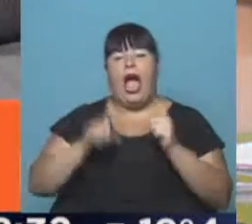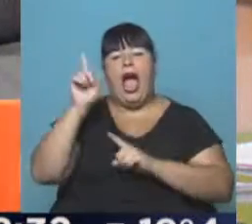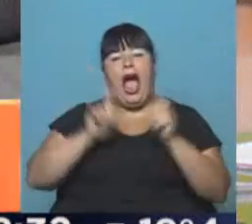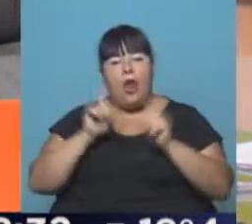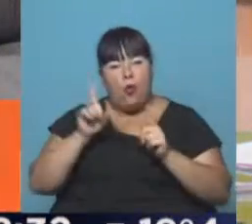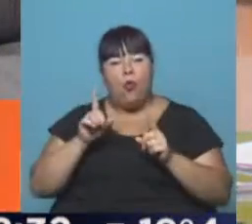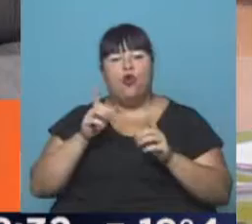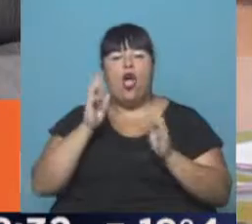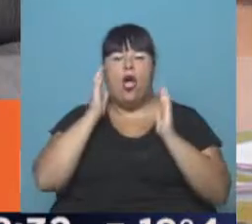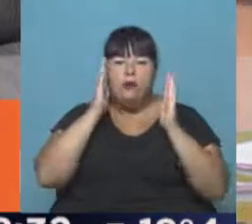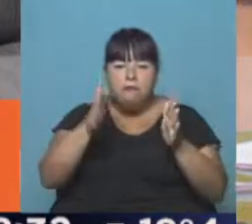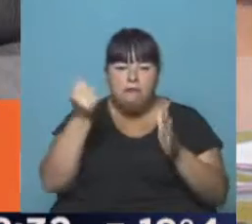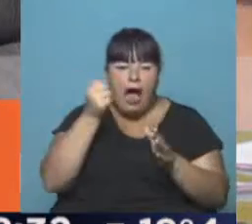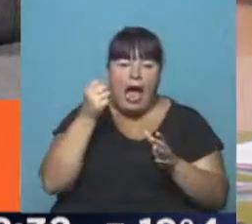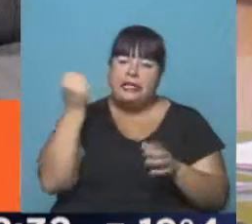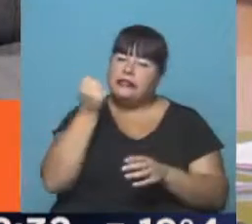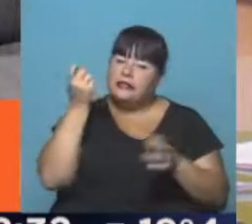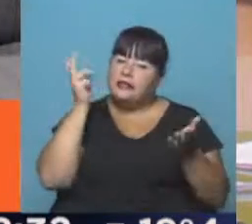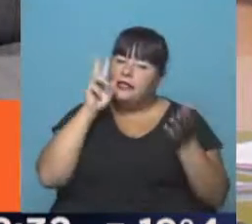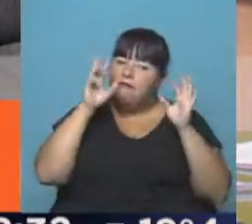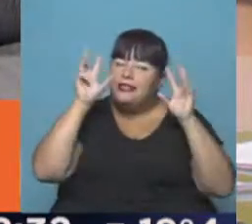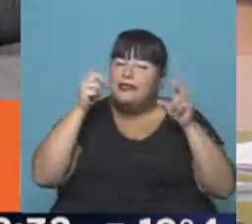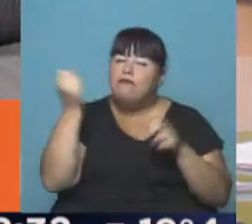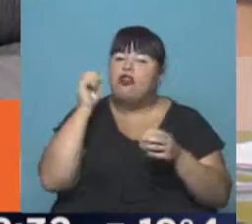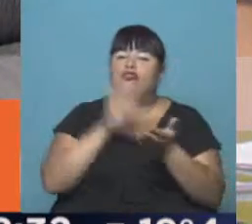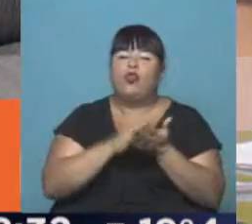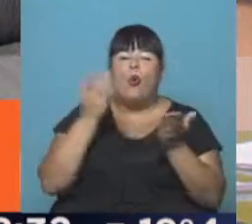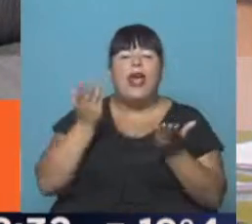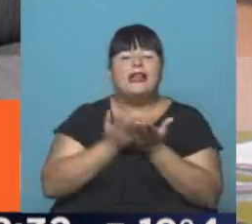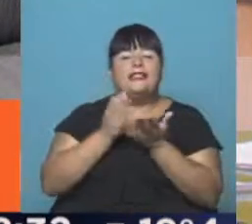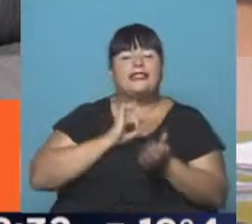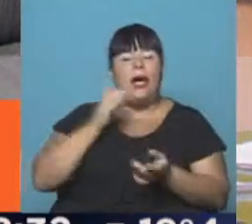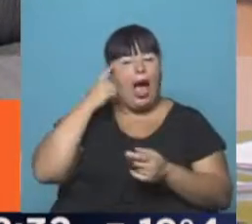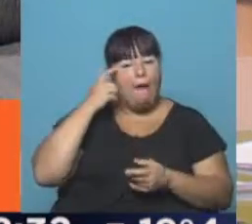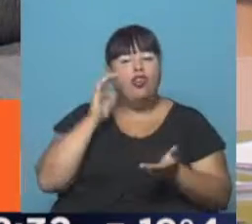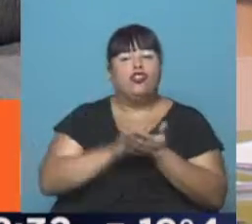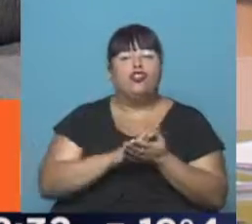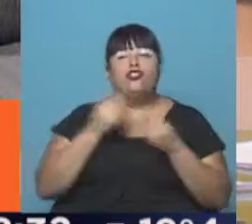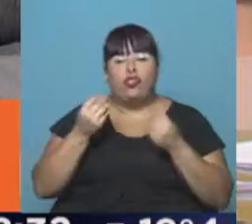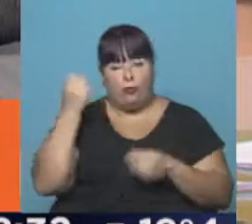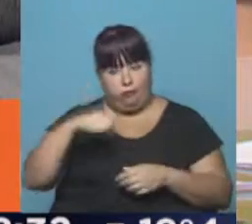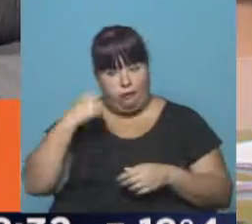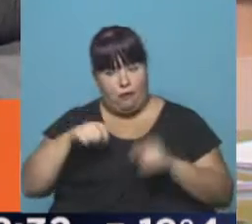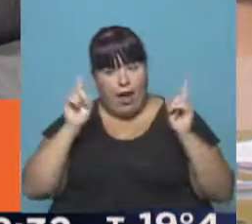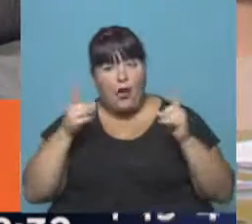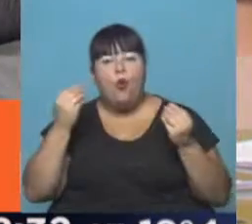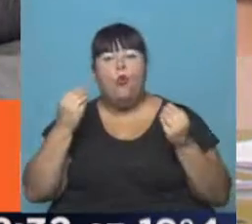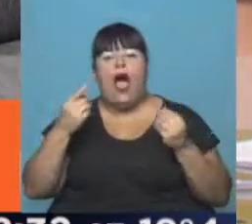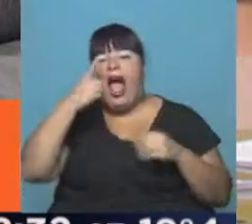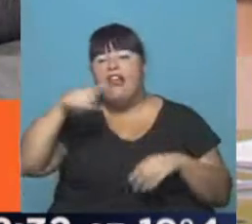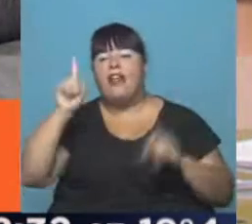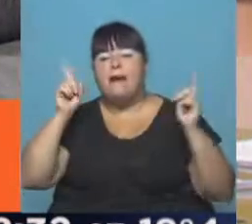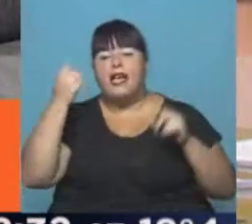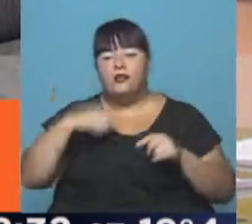Algunos están poniendo el eje o el hincapié central en el tema de esta evaluación Aprender en los datos que tienen que ver con el ausentismo. ¿Cuál es el ausentismo finalmente